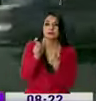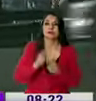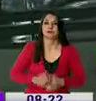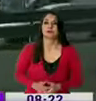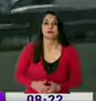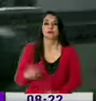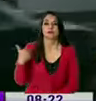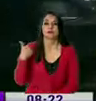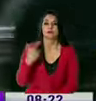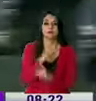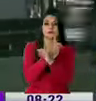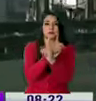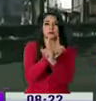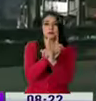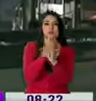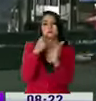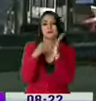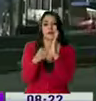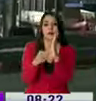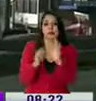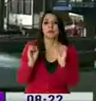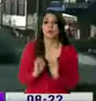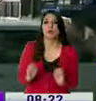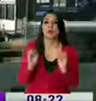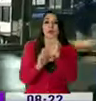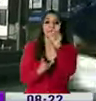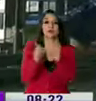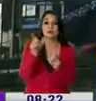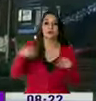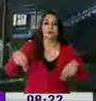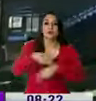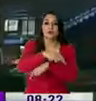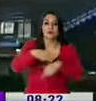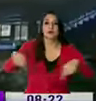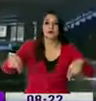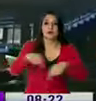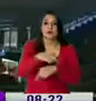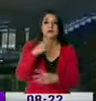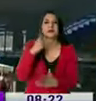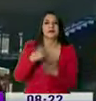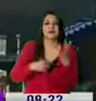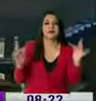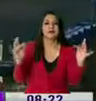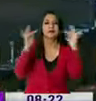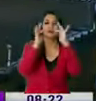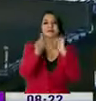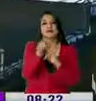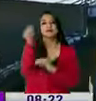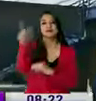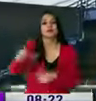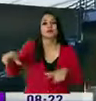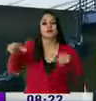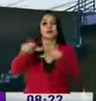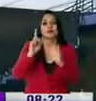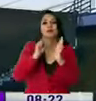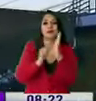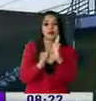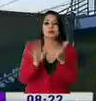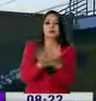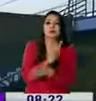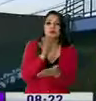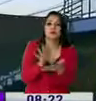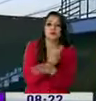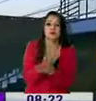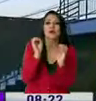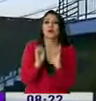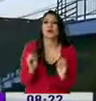tienen discapacidad, por ejemplo, y la gran cantidad de personas que transitaban por aquí, eran para conectarse al otro lugar porque iban, por ejemplo, a las escuelas o a